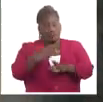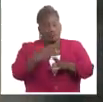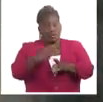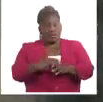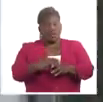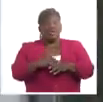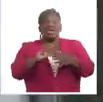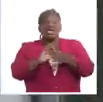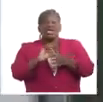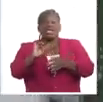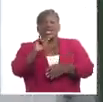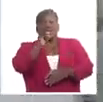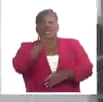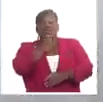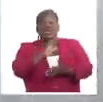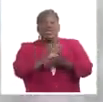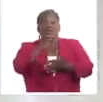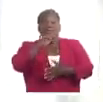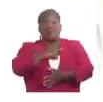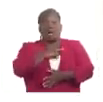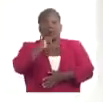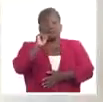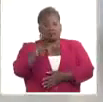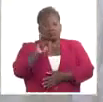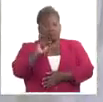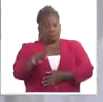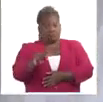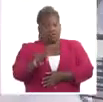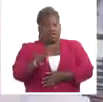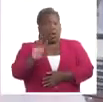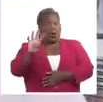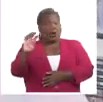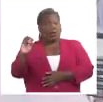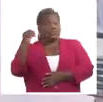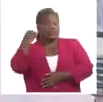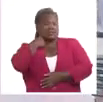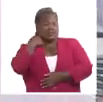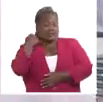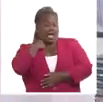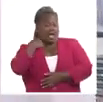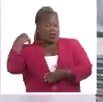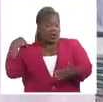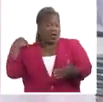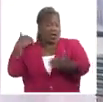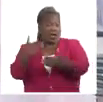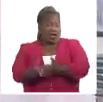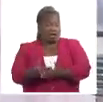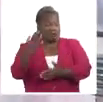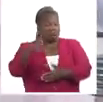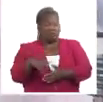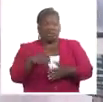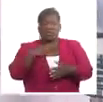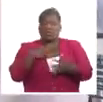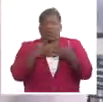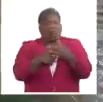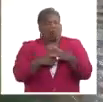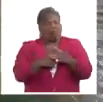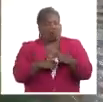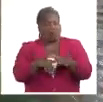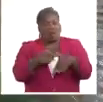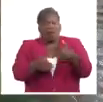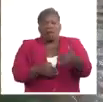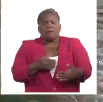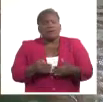Jidema, sortea los rigores de una estructura fabril de 4 décadas sin haber tenido desde su puesta en marcha reparación capital ni